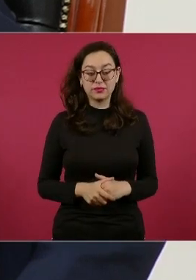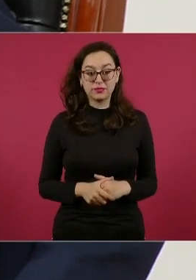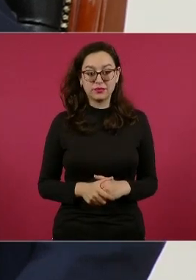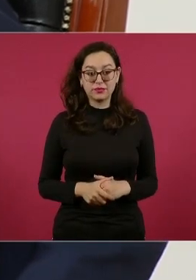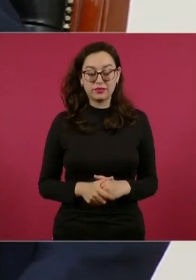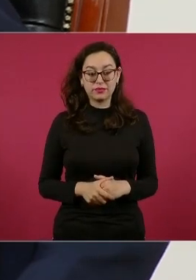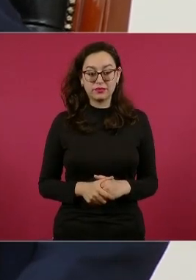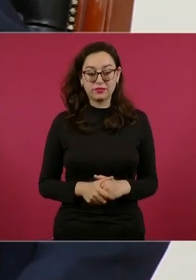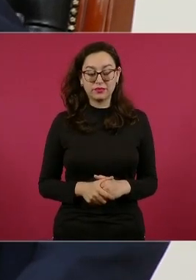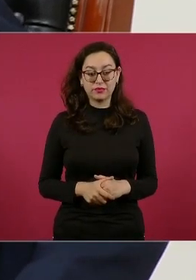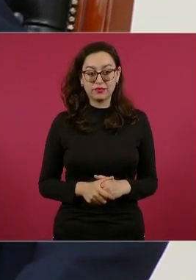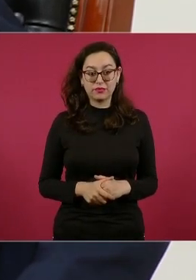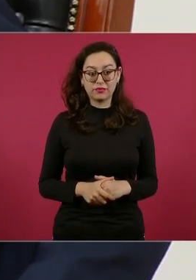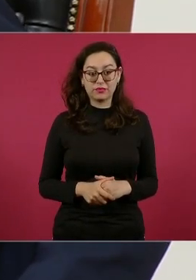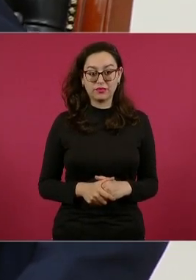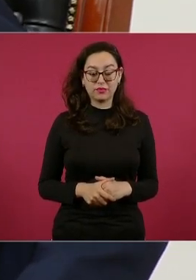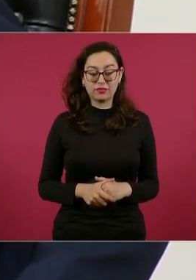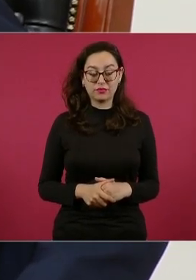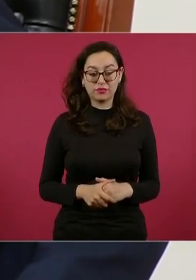y